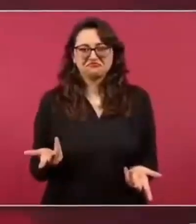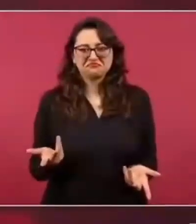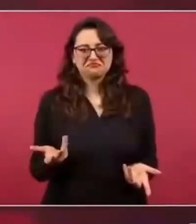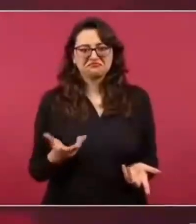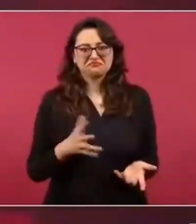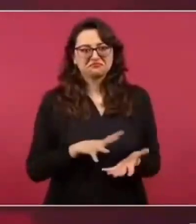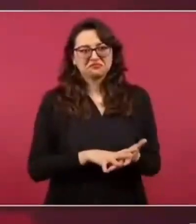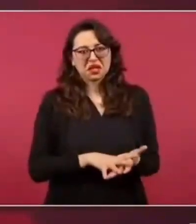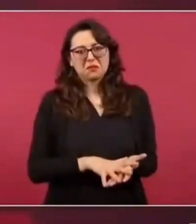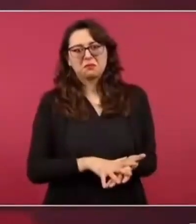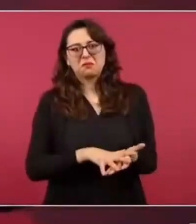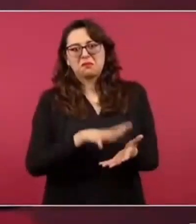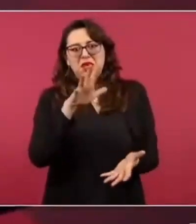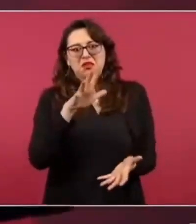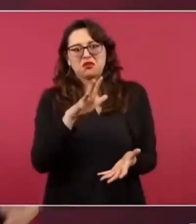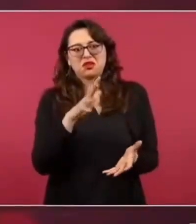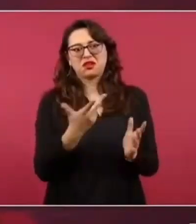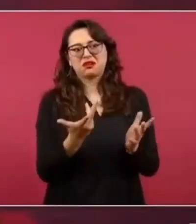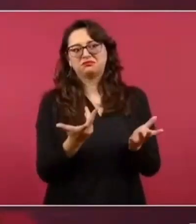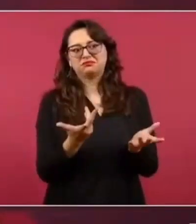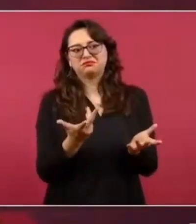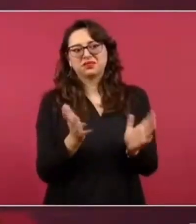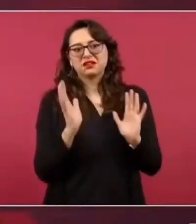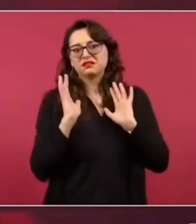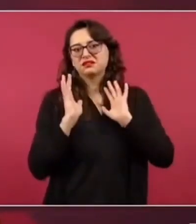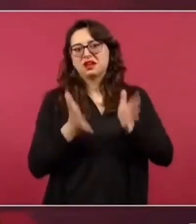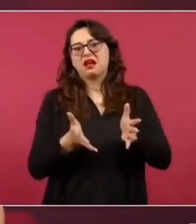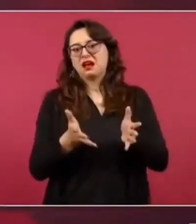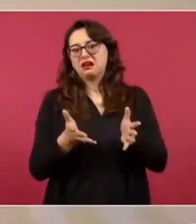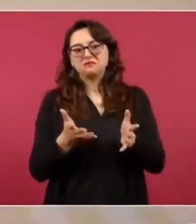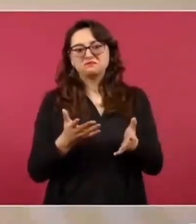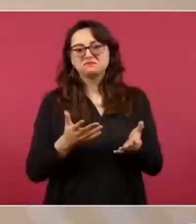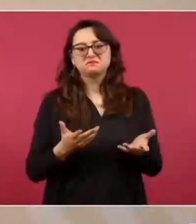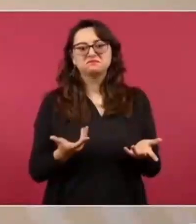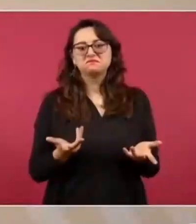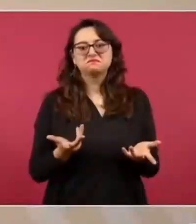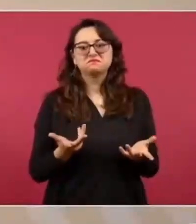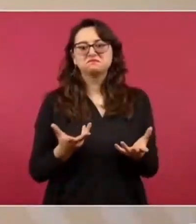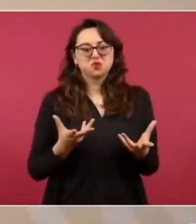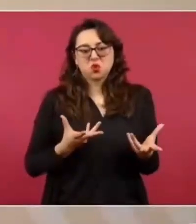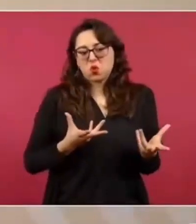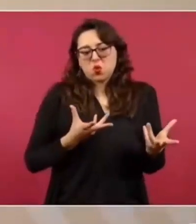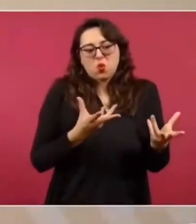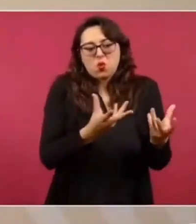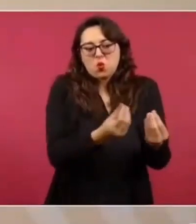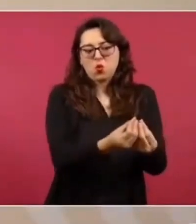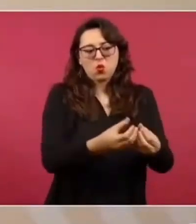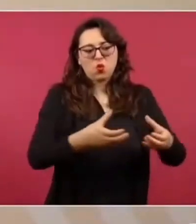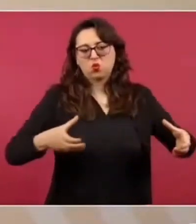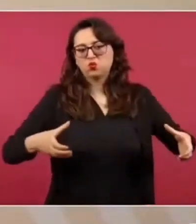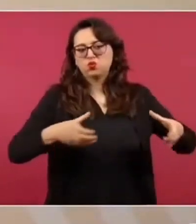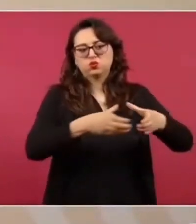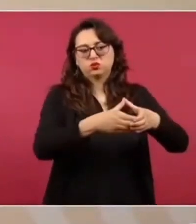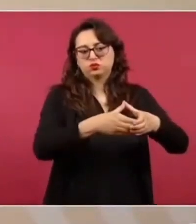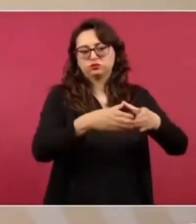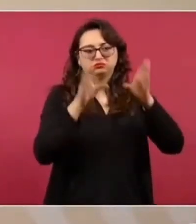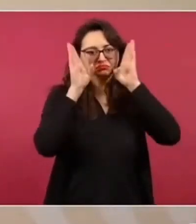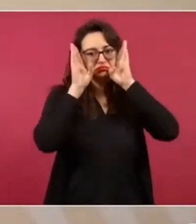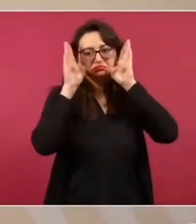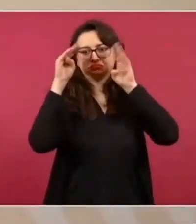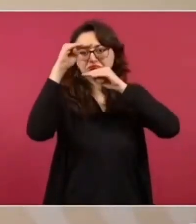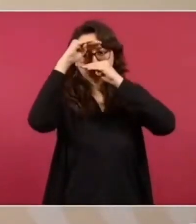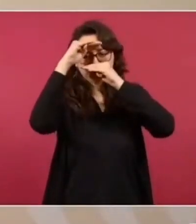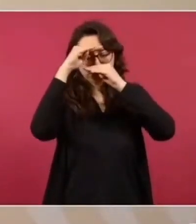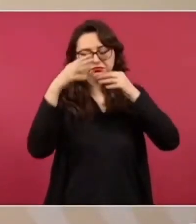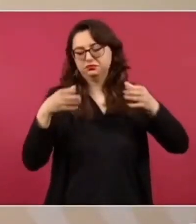la mayoría de los medios tomó partido, ya está de voceros, están de voceros del bloque